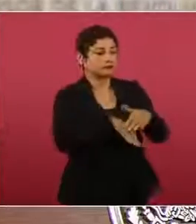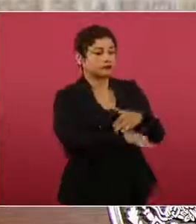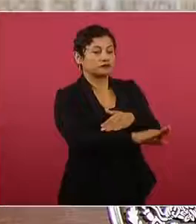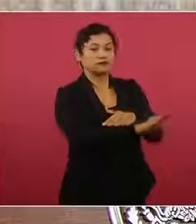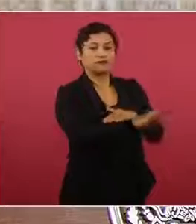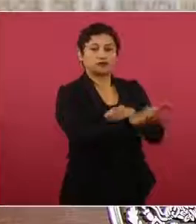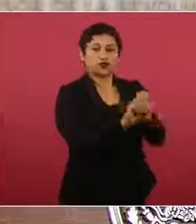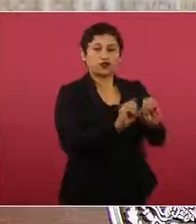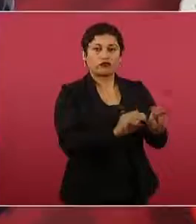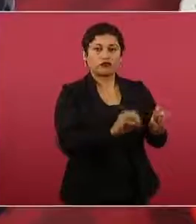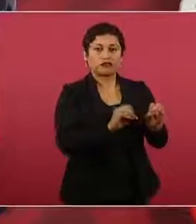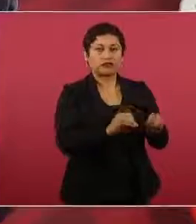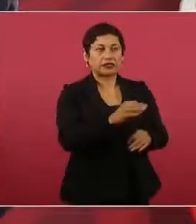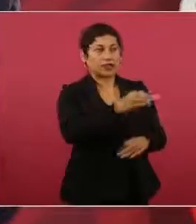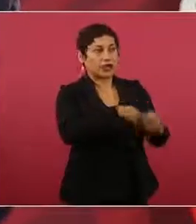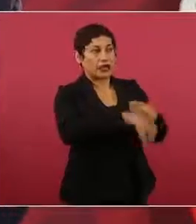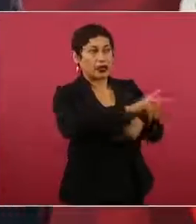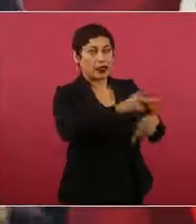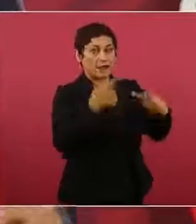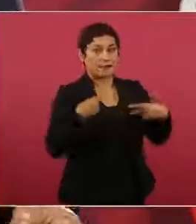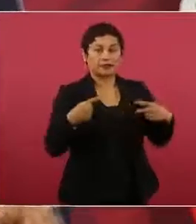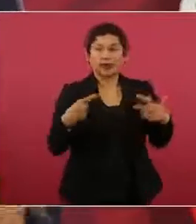aplauden